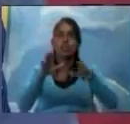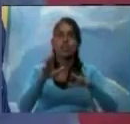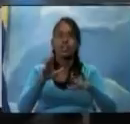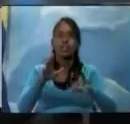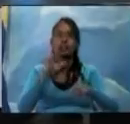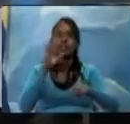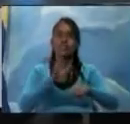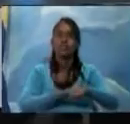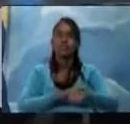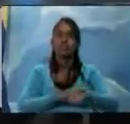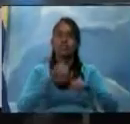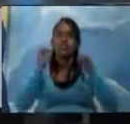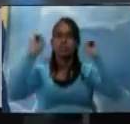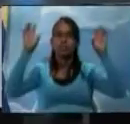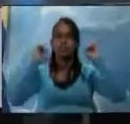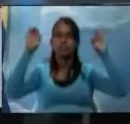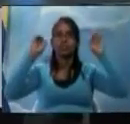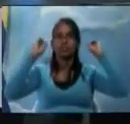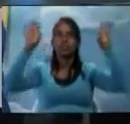Yeah.